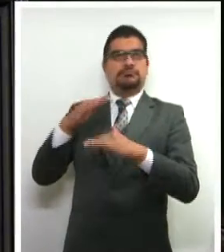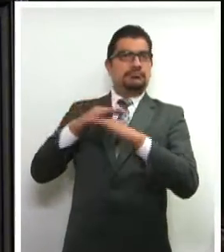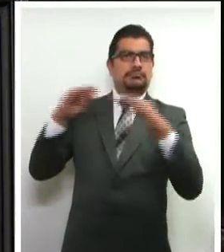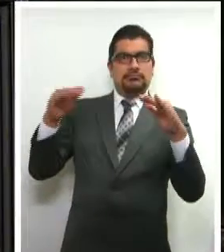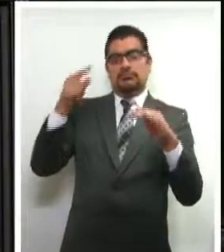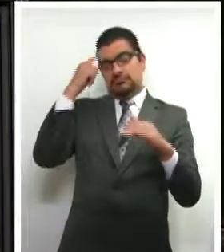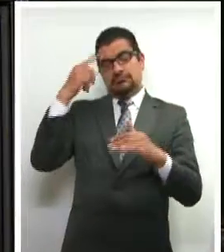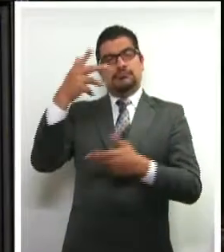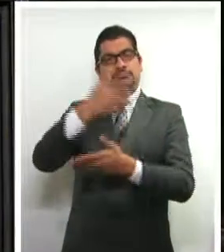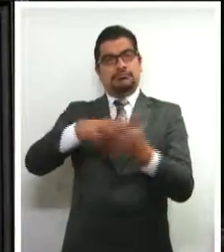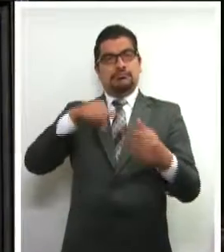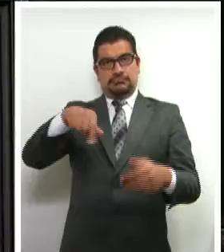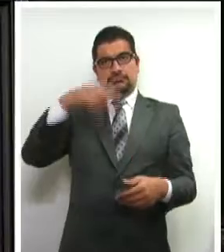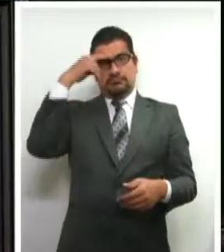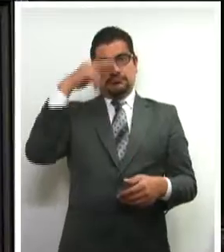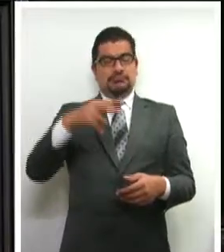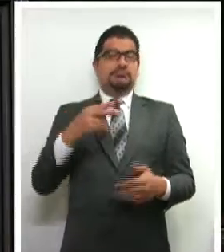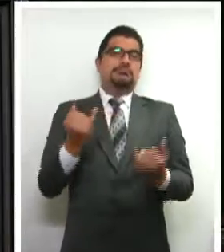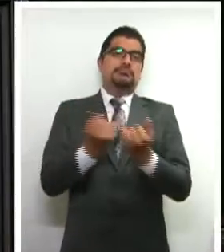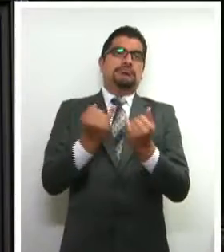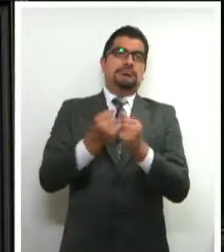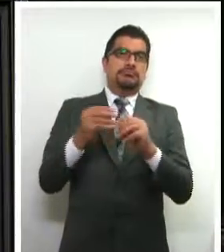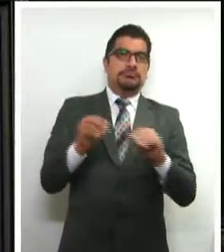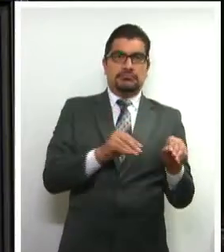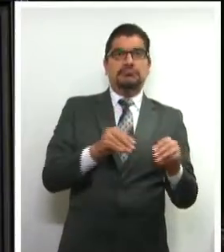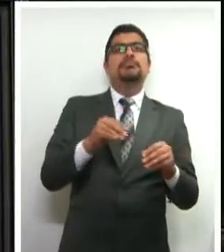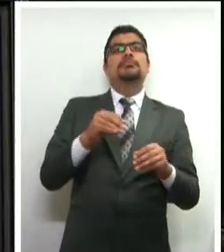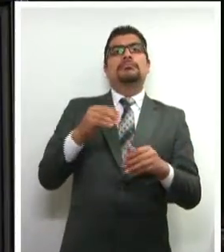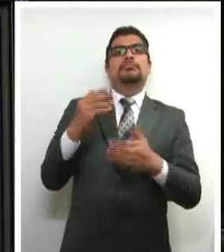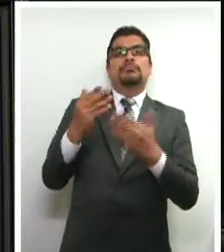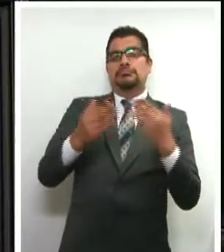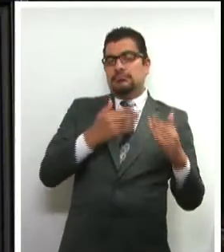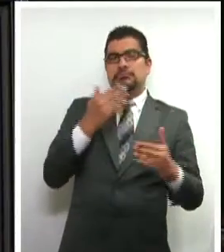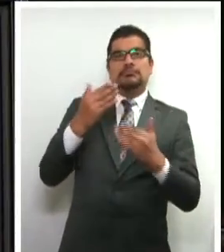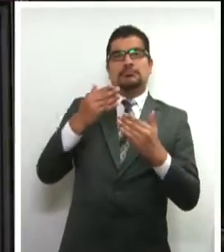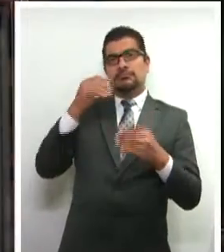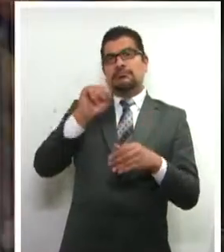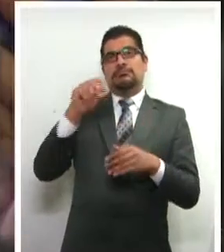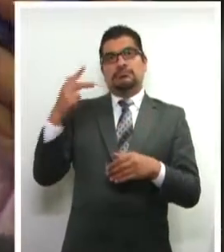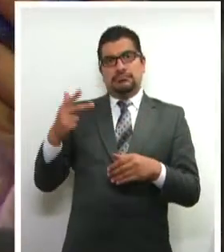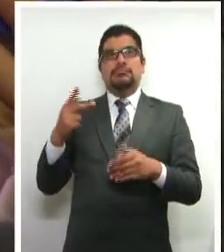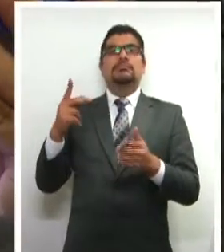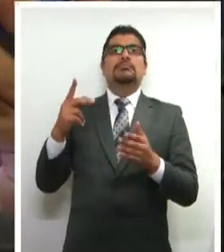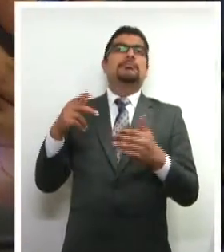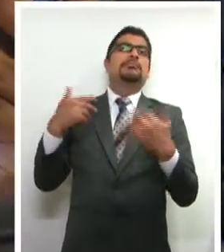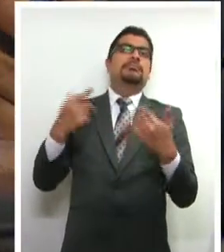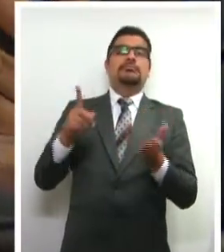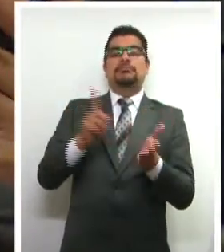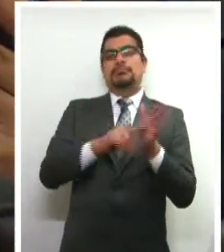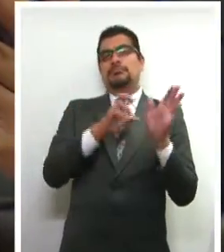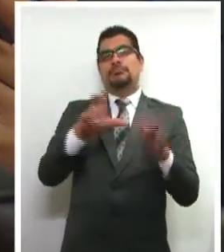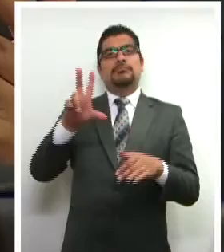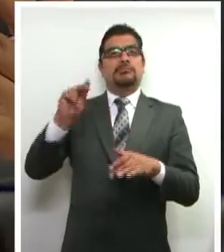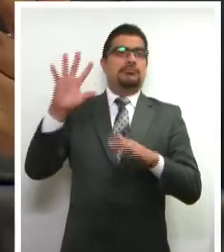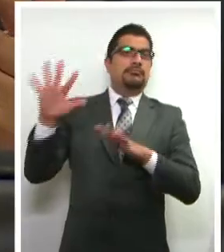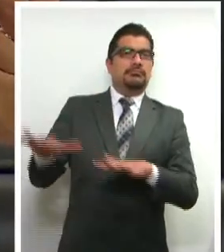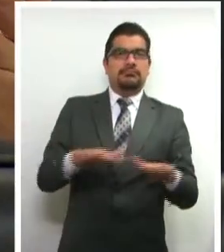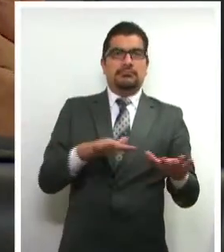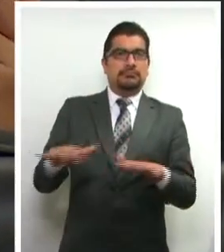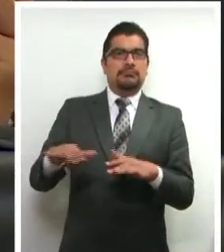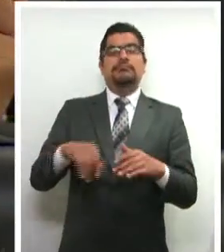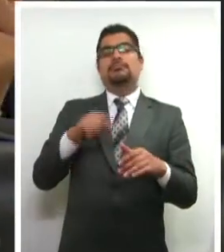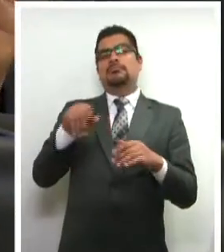país. Cabe mencionar el movimiento estudiantil de 68, los sismos de 1985, los